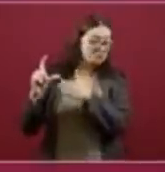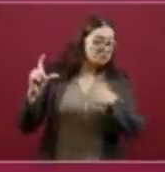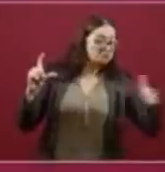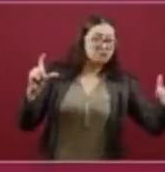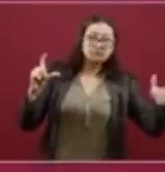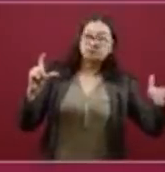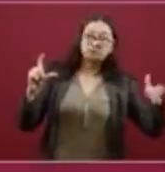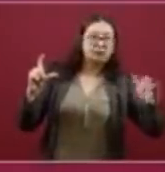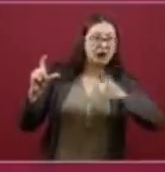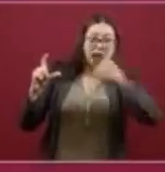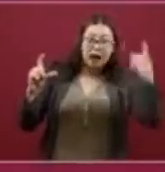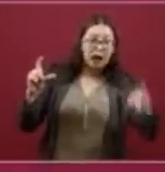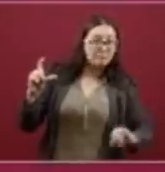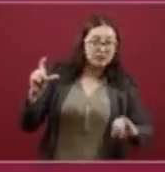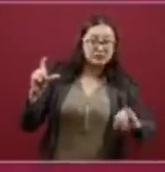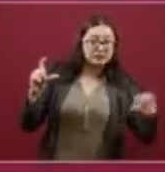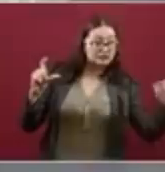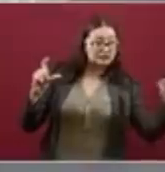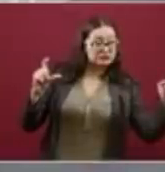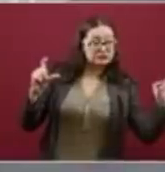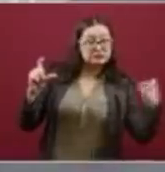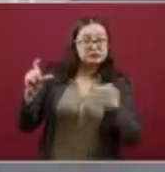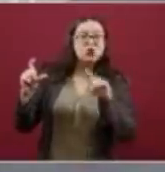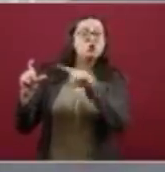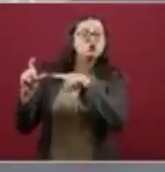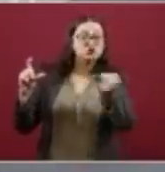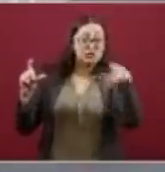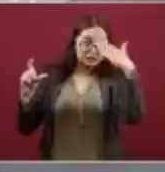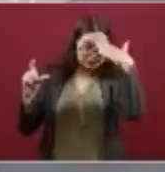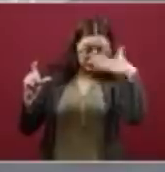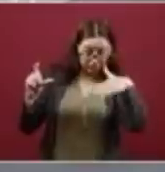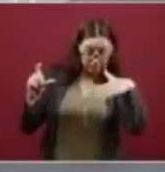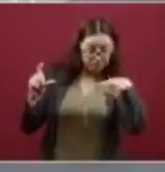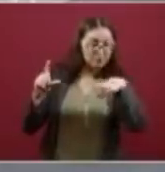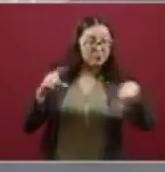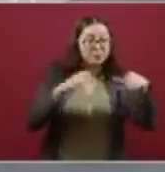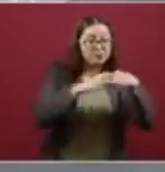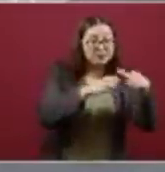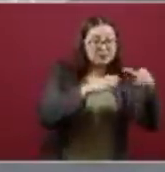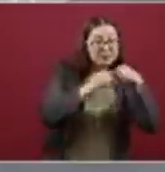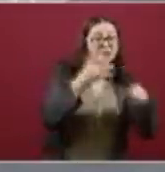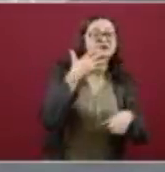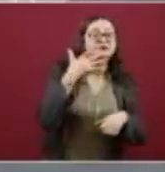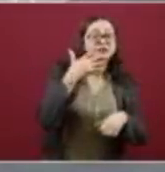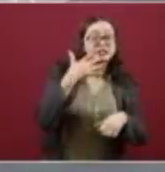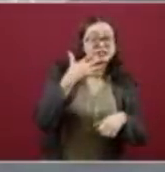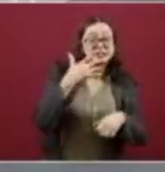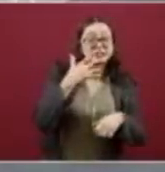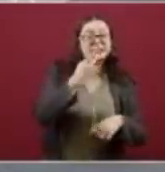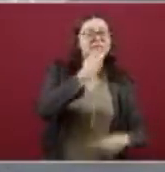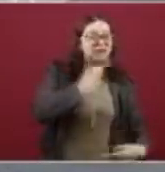A ver, tecnócratas, a ver, prensa fifí, a ver,